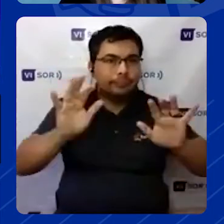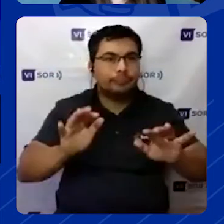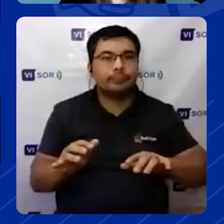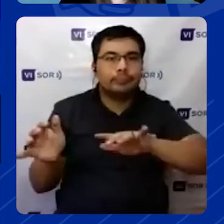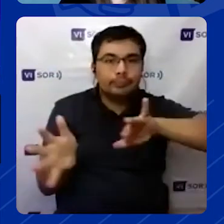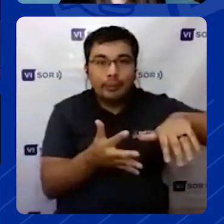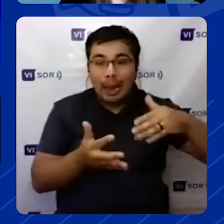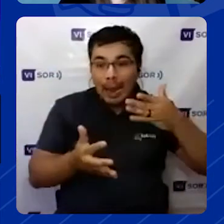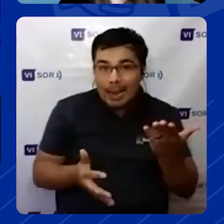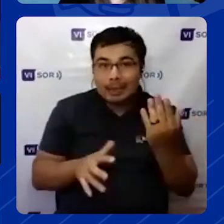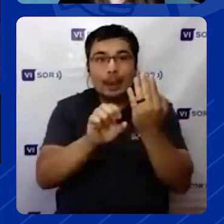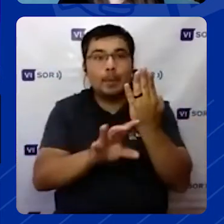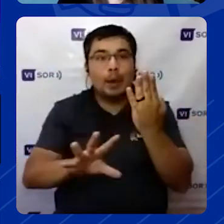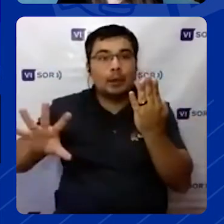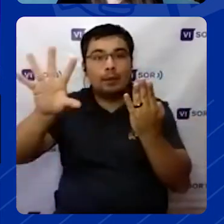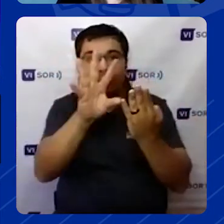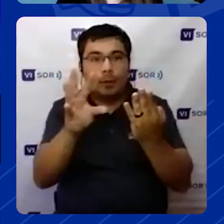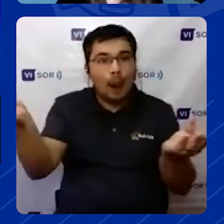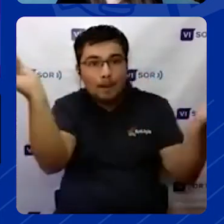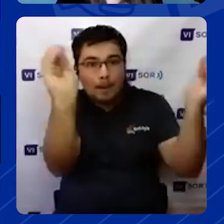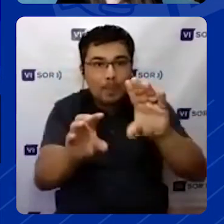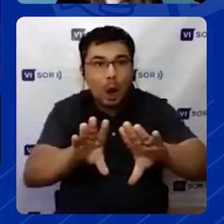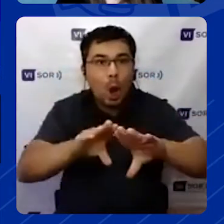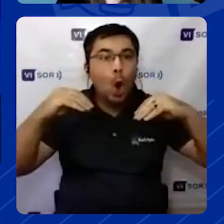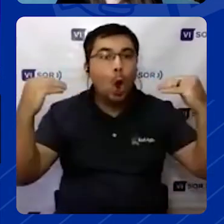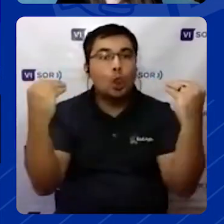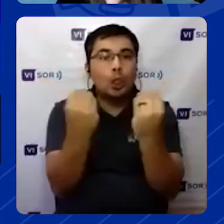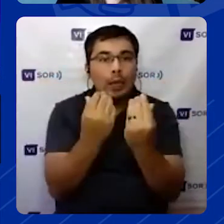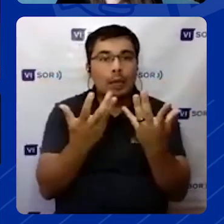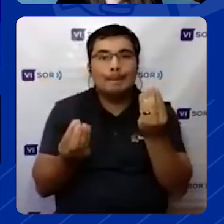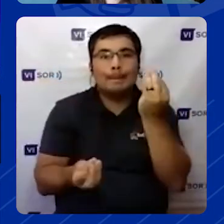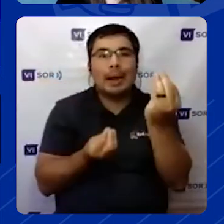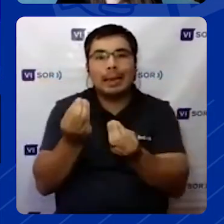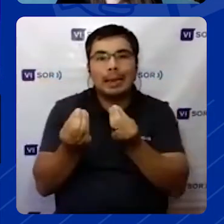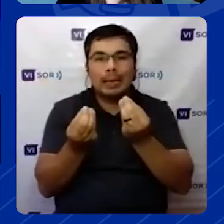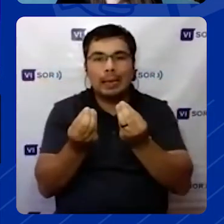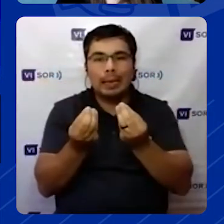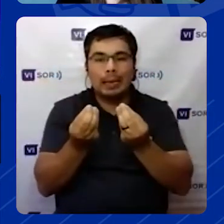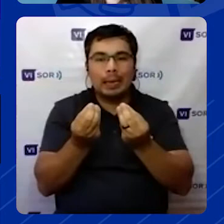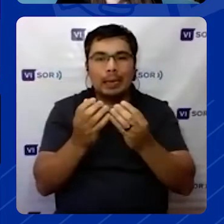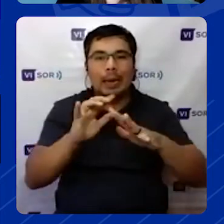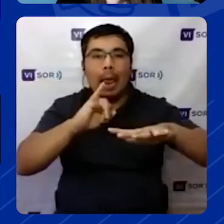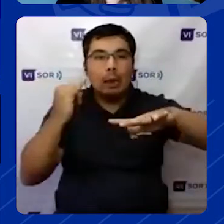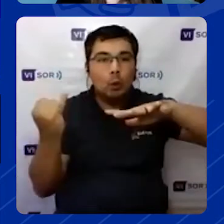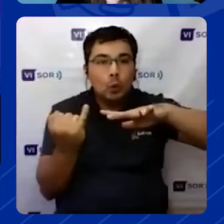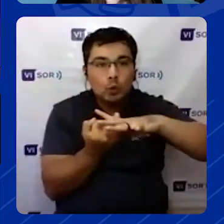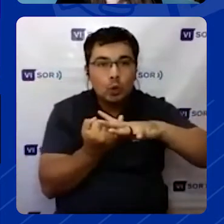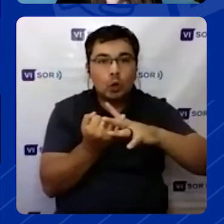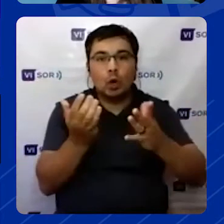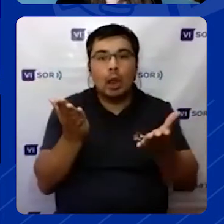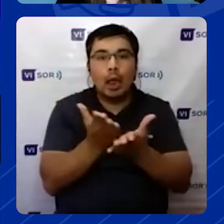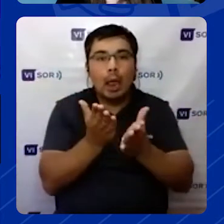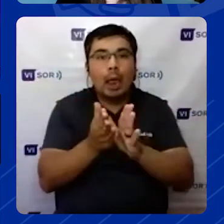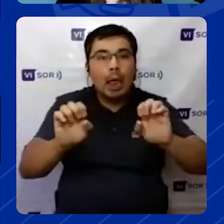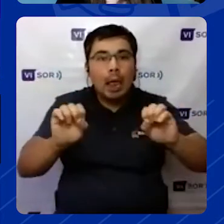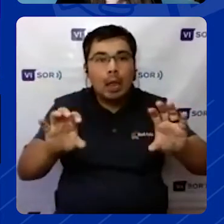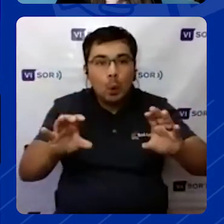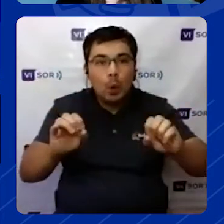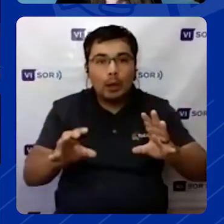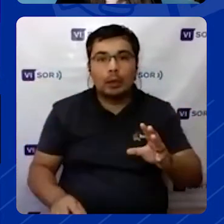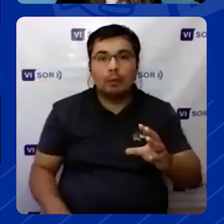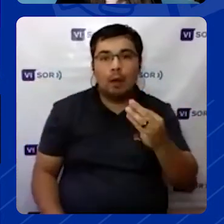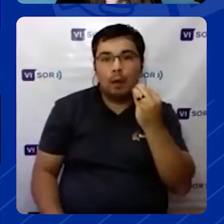esas plataformas para que precisamente la inclusión educativa sea real. Un mismo temario para todos con las